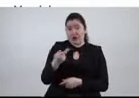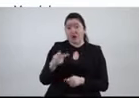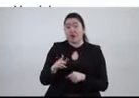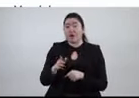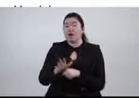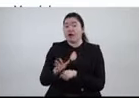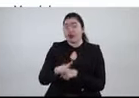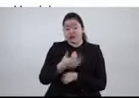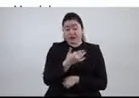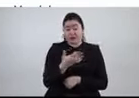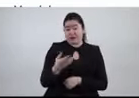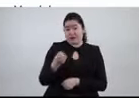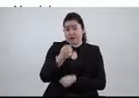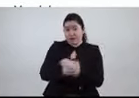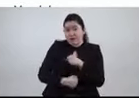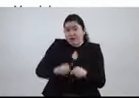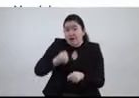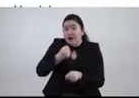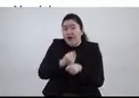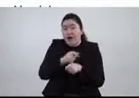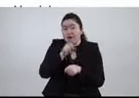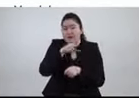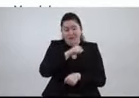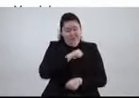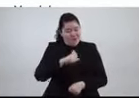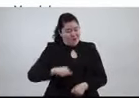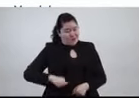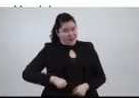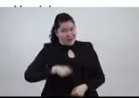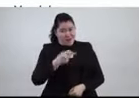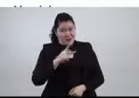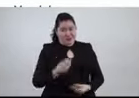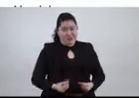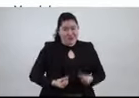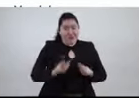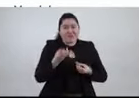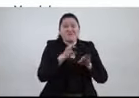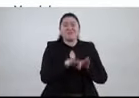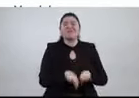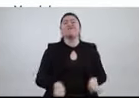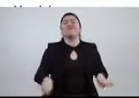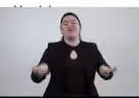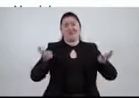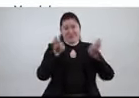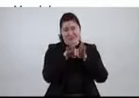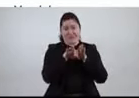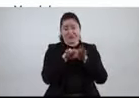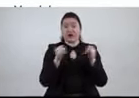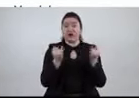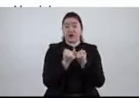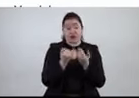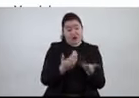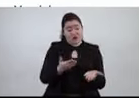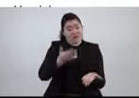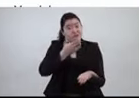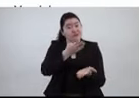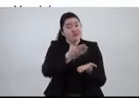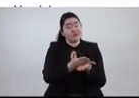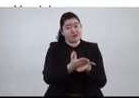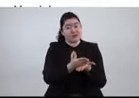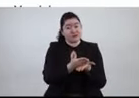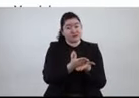de 50 a 59 años de edad en la alcaldía de residencia, esto es muy importante, y asistir a la unidad de